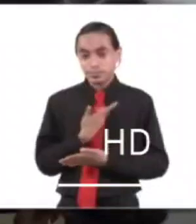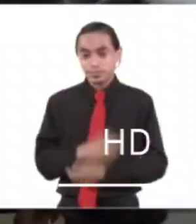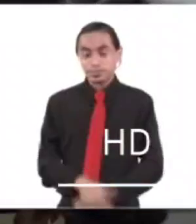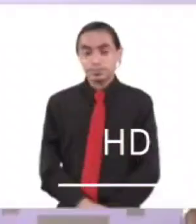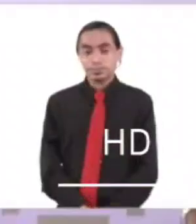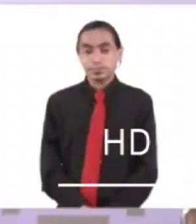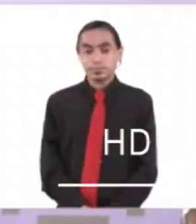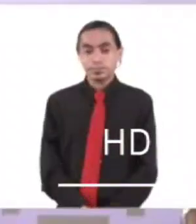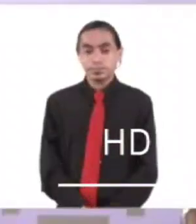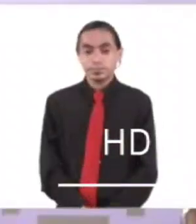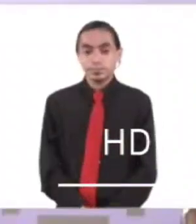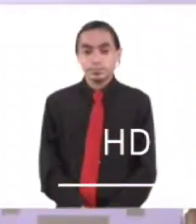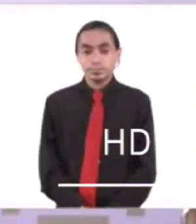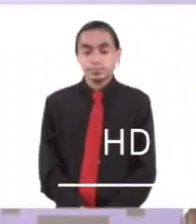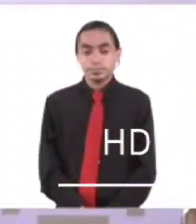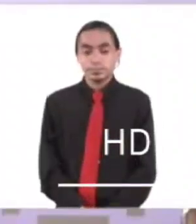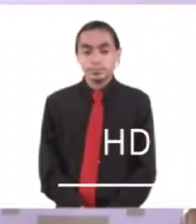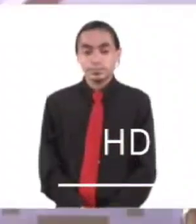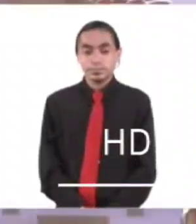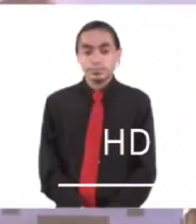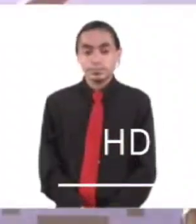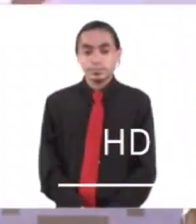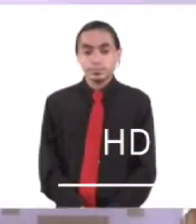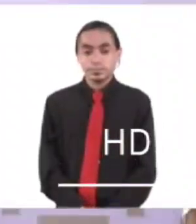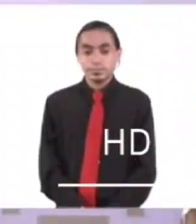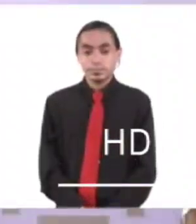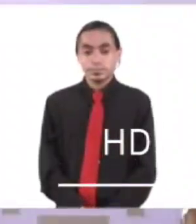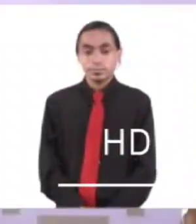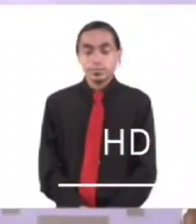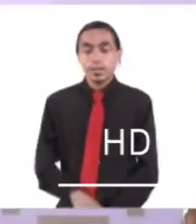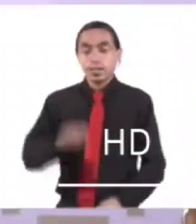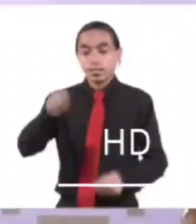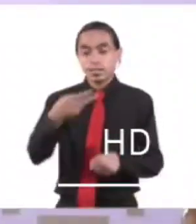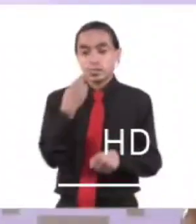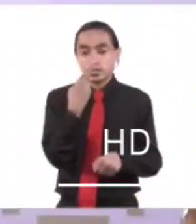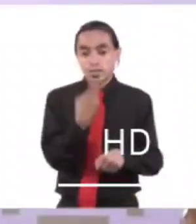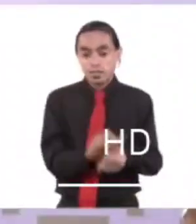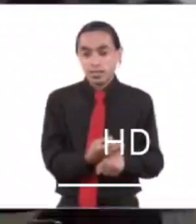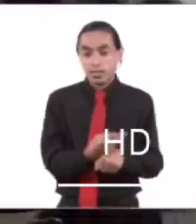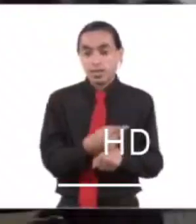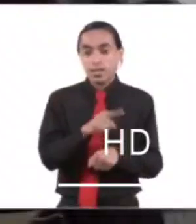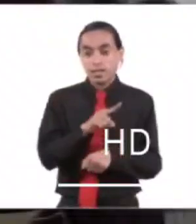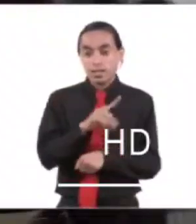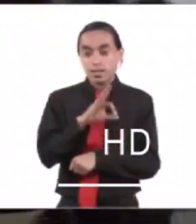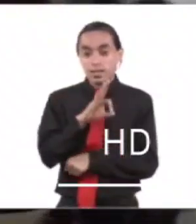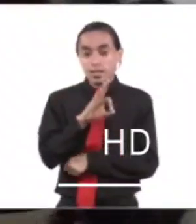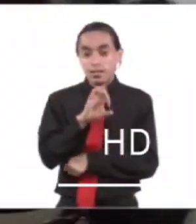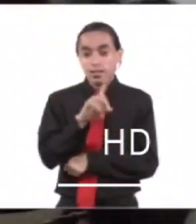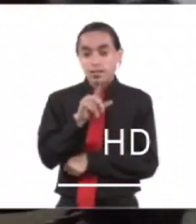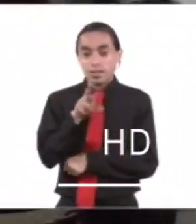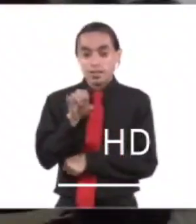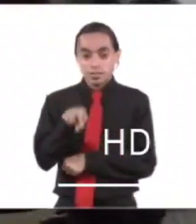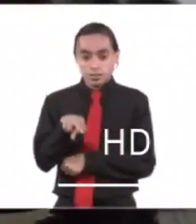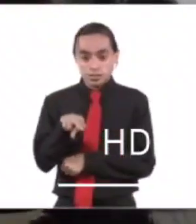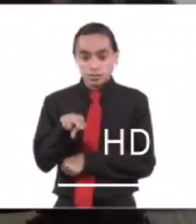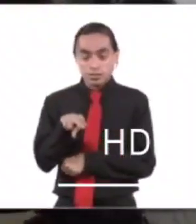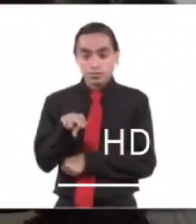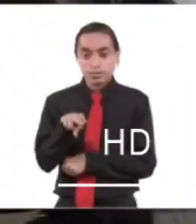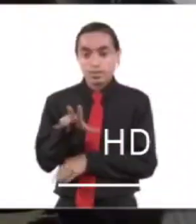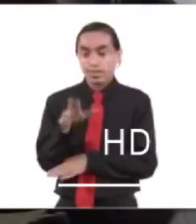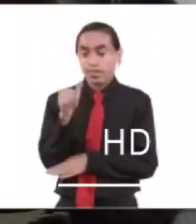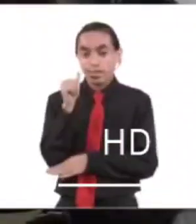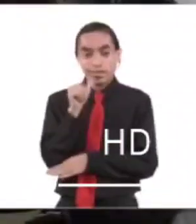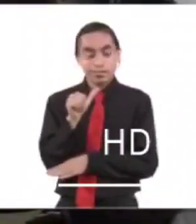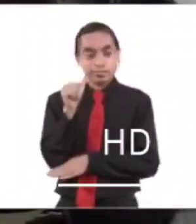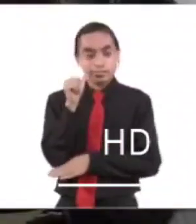Icaza. A nuestra tesorera de la Federación, que además siempre